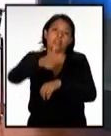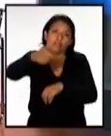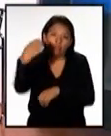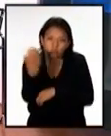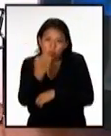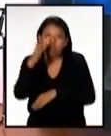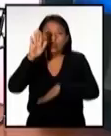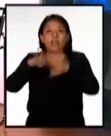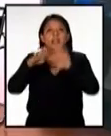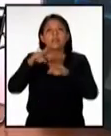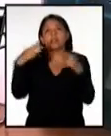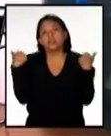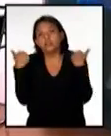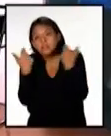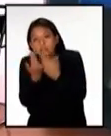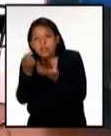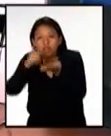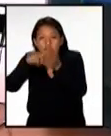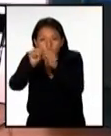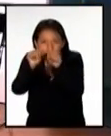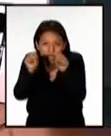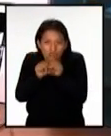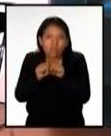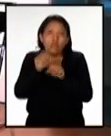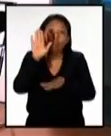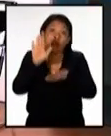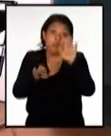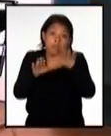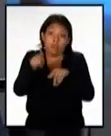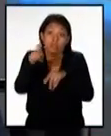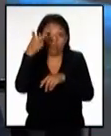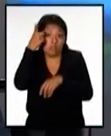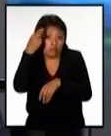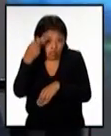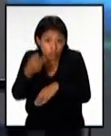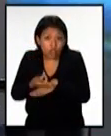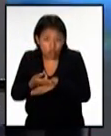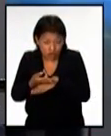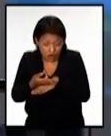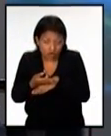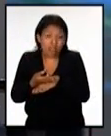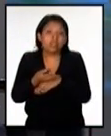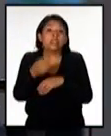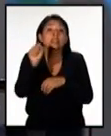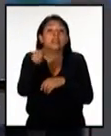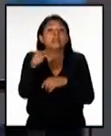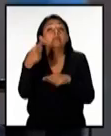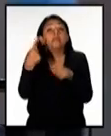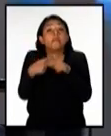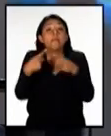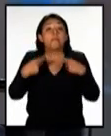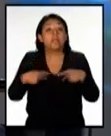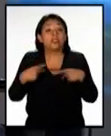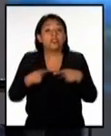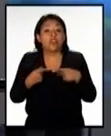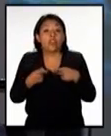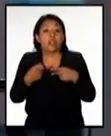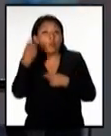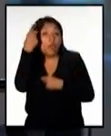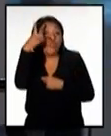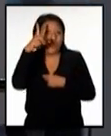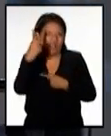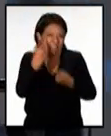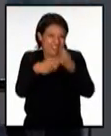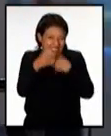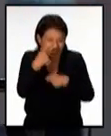depende del maestro en el salón de clases, depende de la directora, depende del quien está al frente de un establecimiento